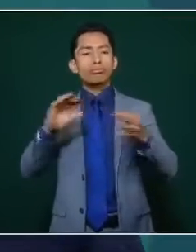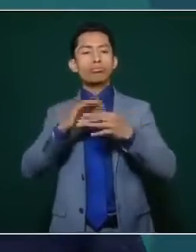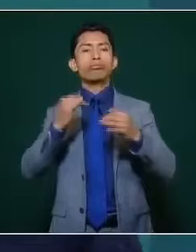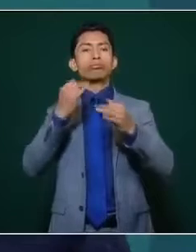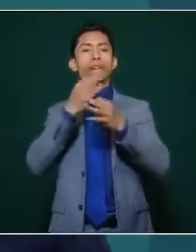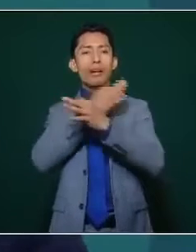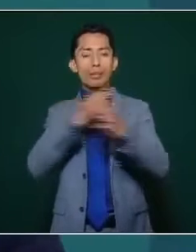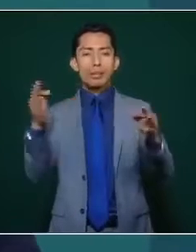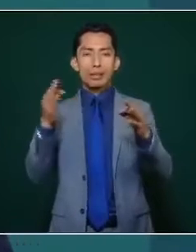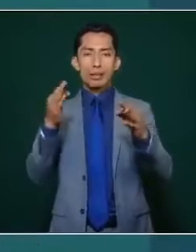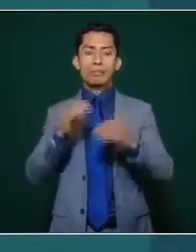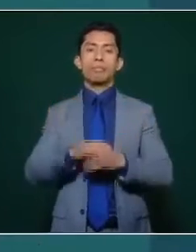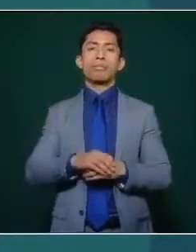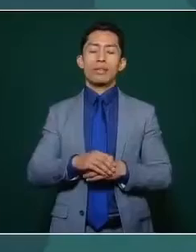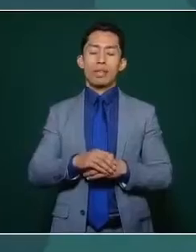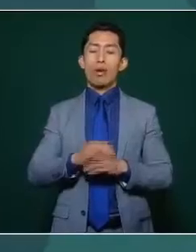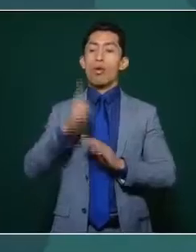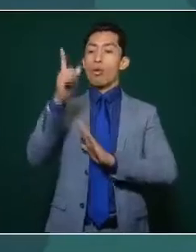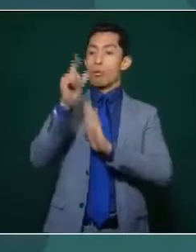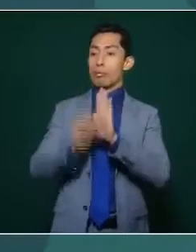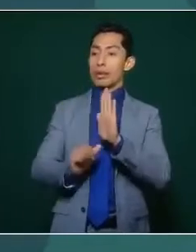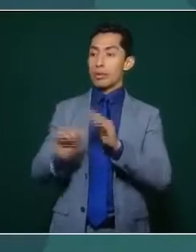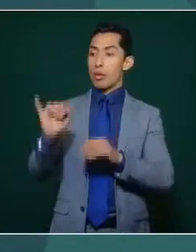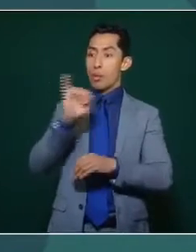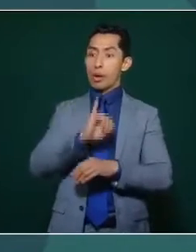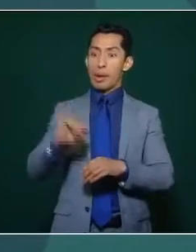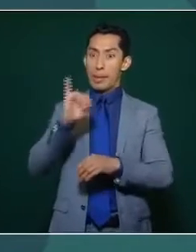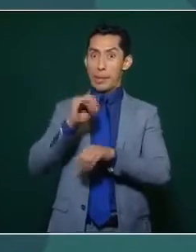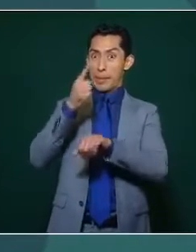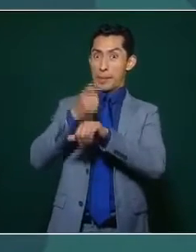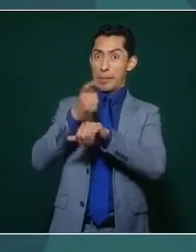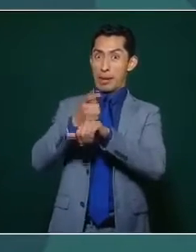El primer jueves de cada mes,